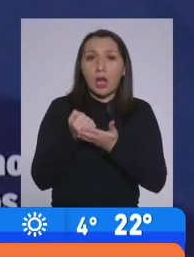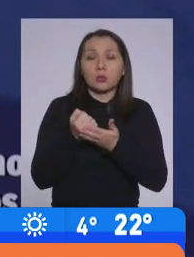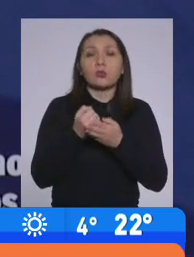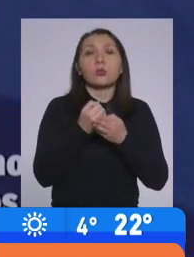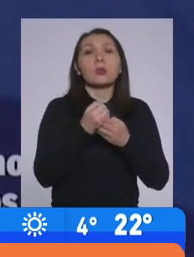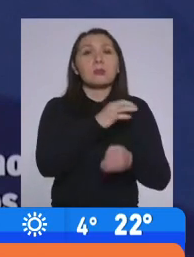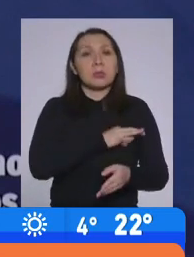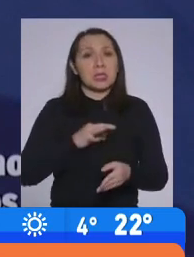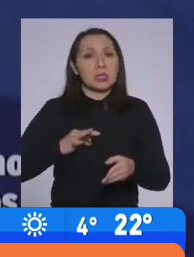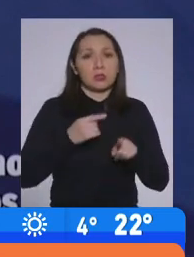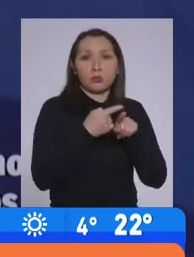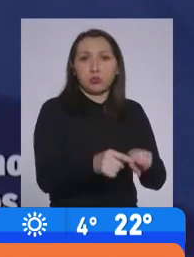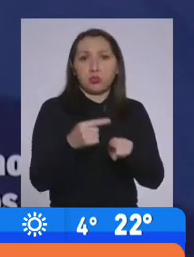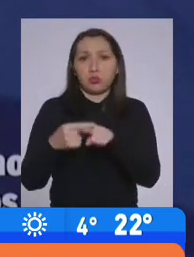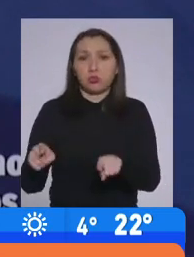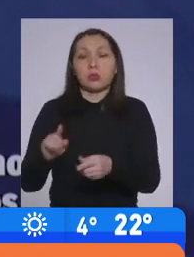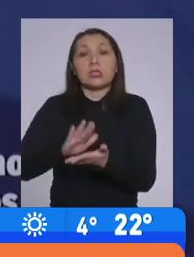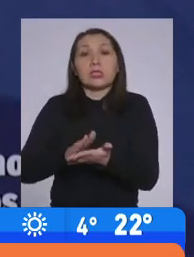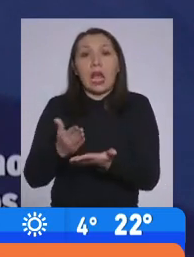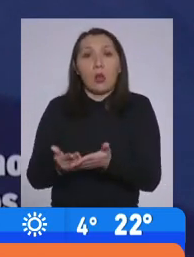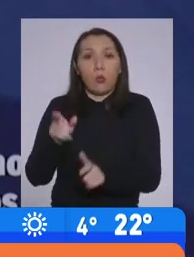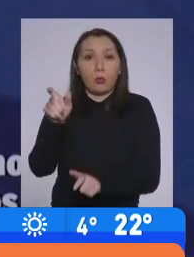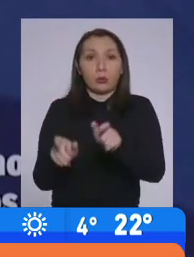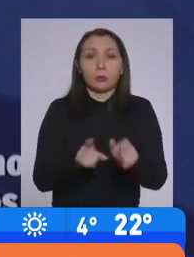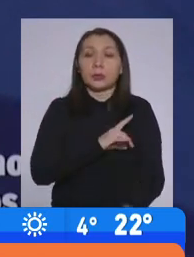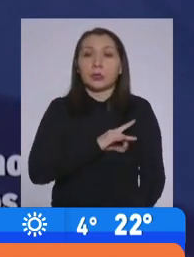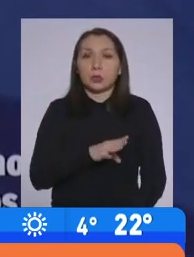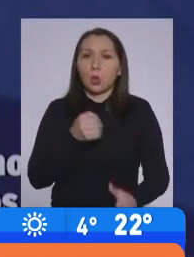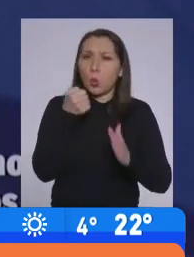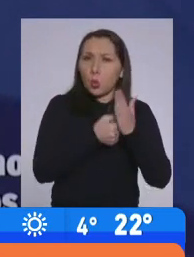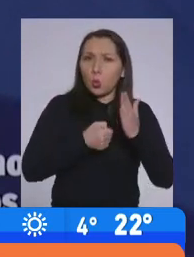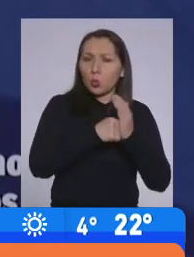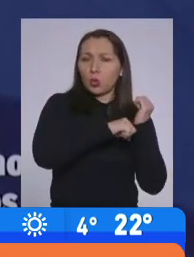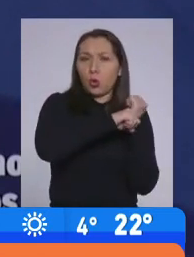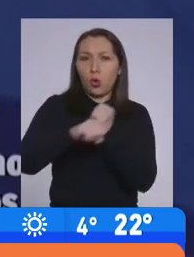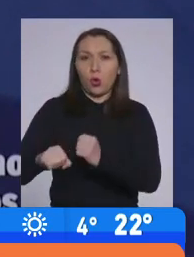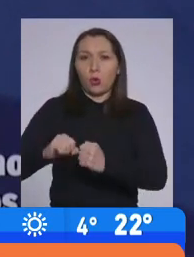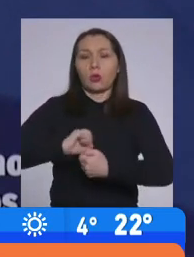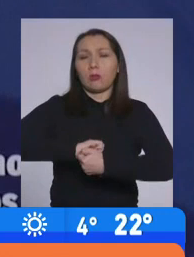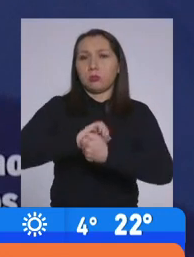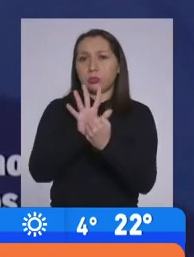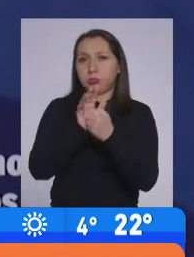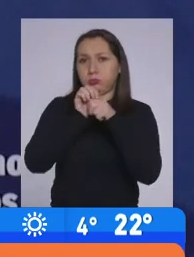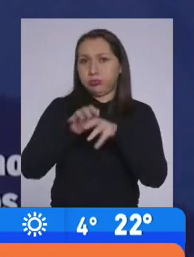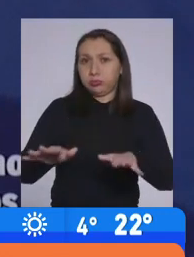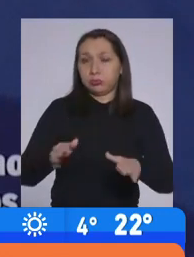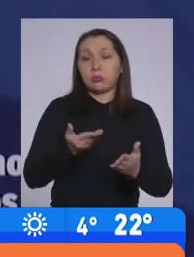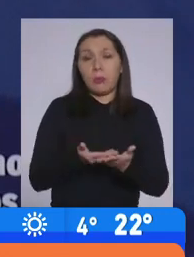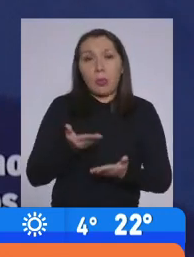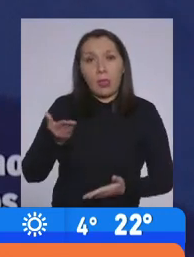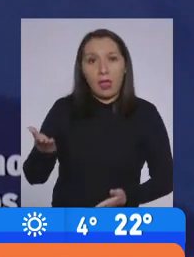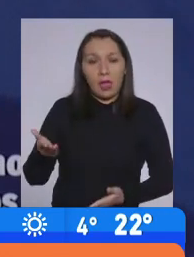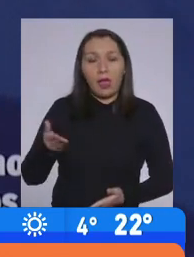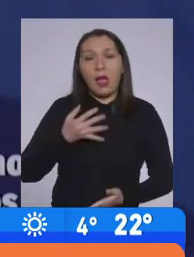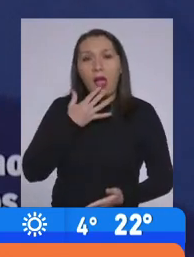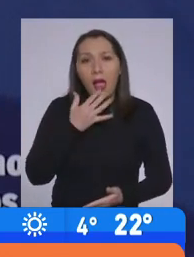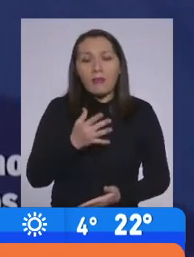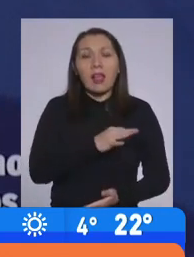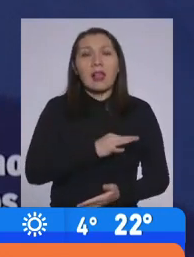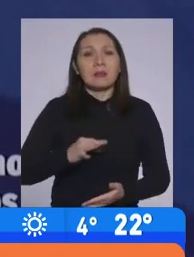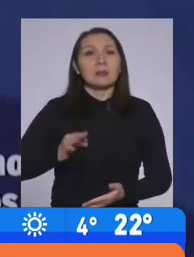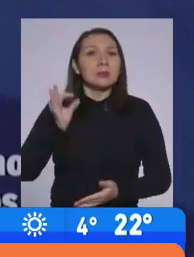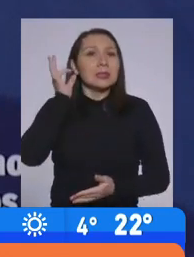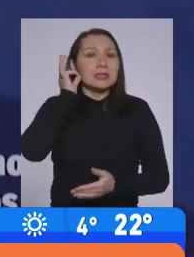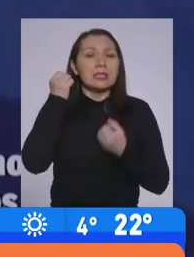interministerial por la salud de los chilenos por la lucha contra la pandemia le deseo la palabra a la